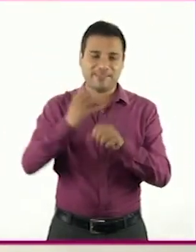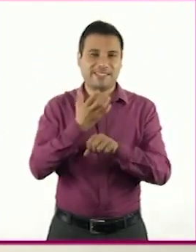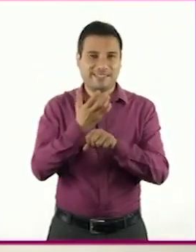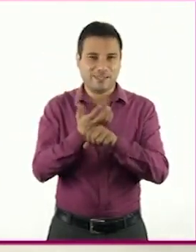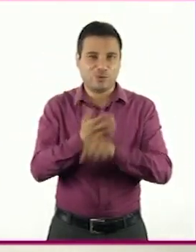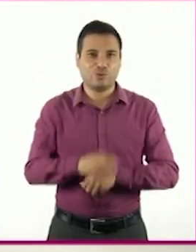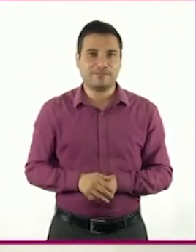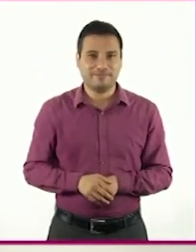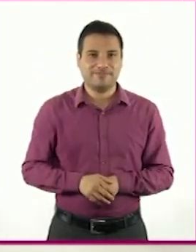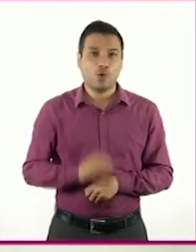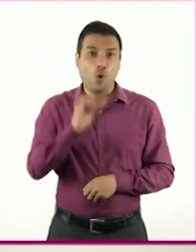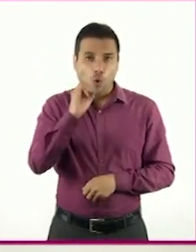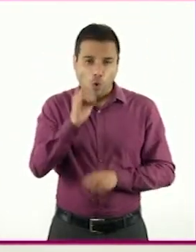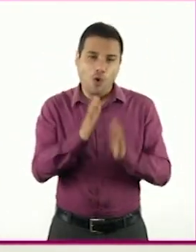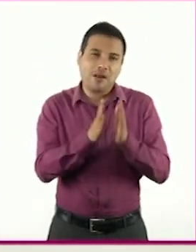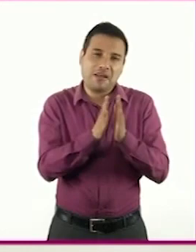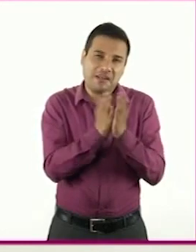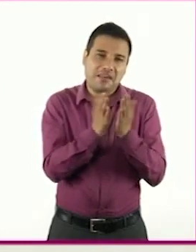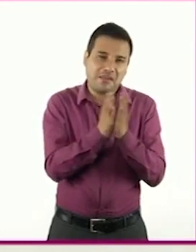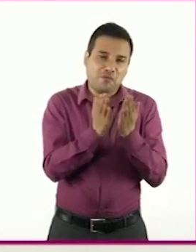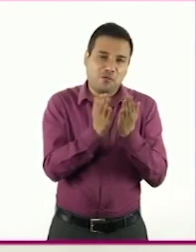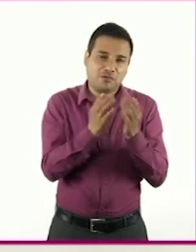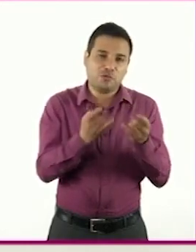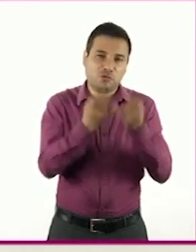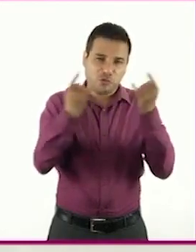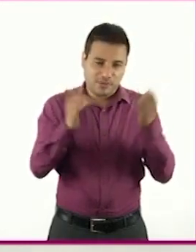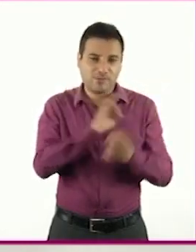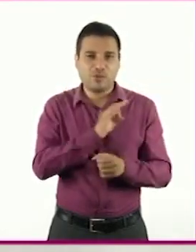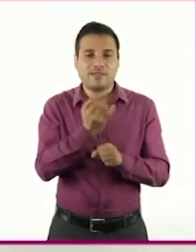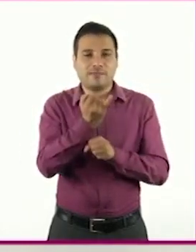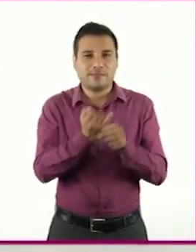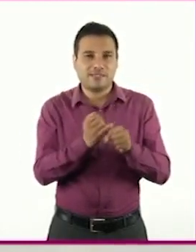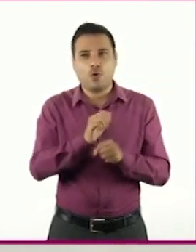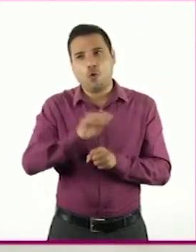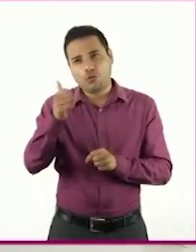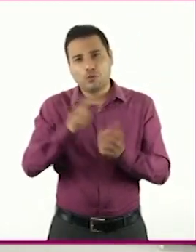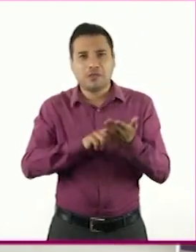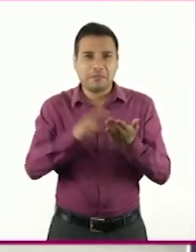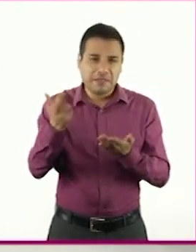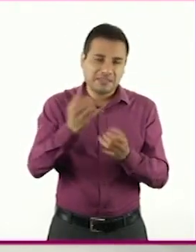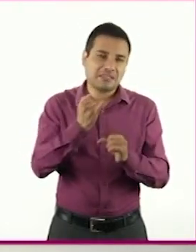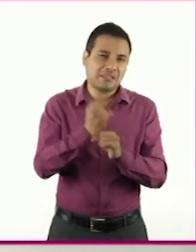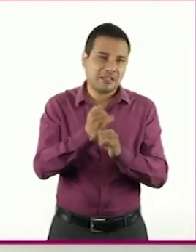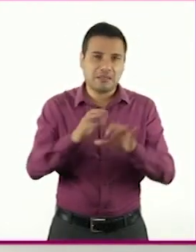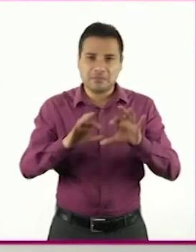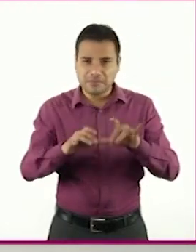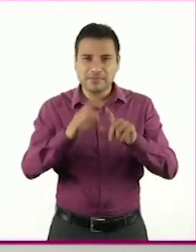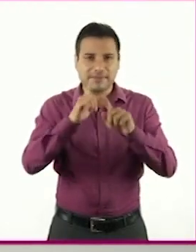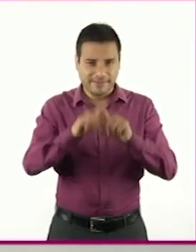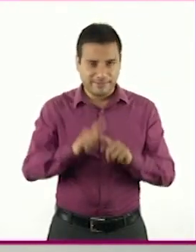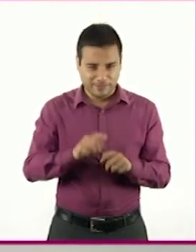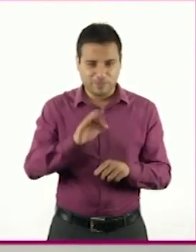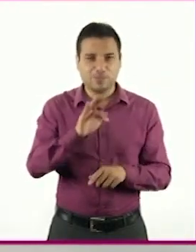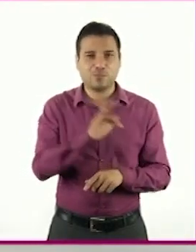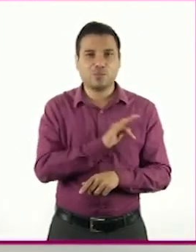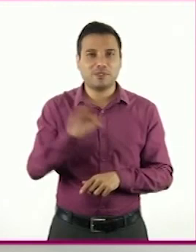en su libro de texto. También pueden investigar en otras fuentes de información digitales que tengan a la